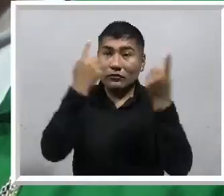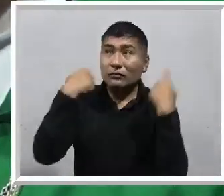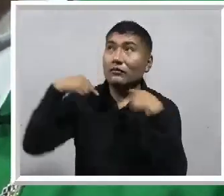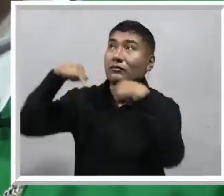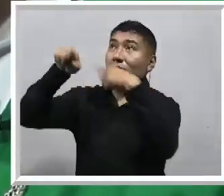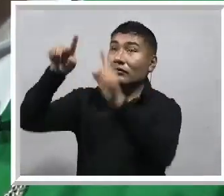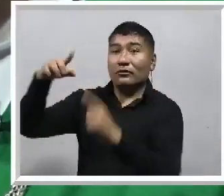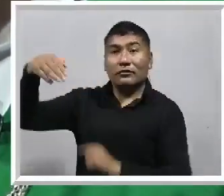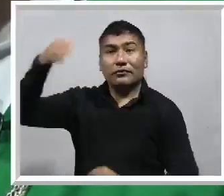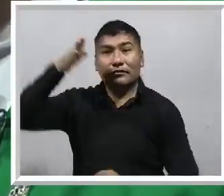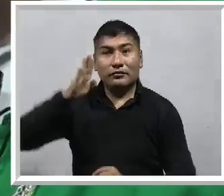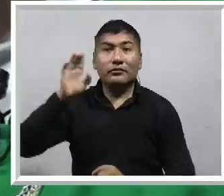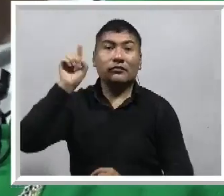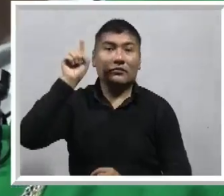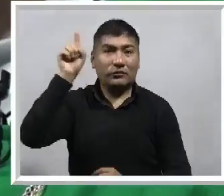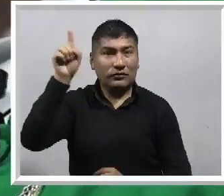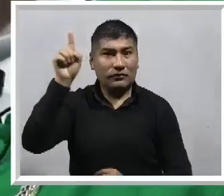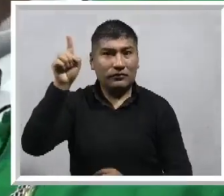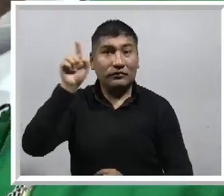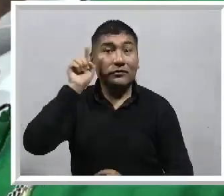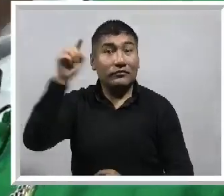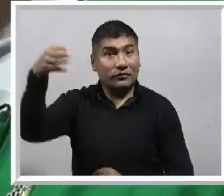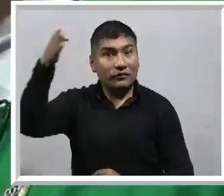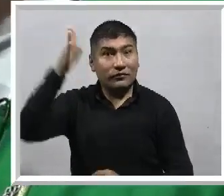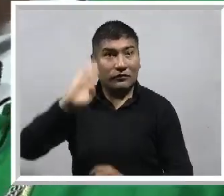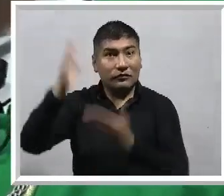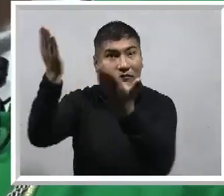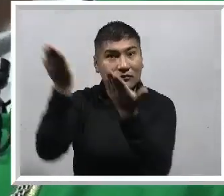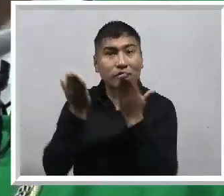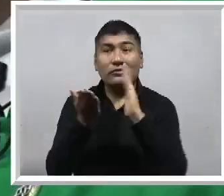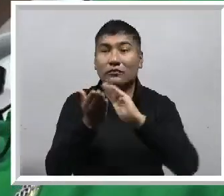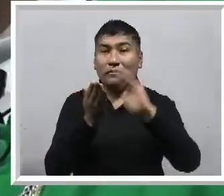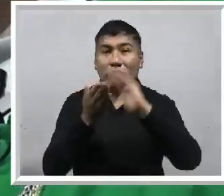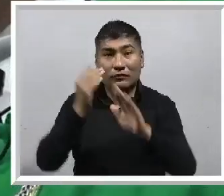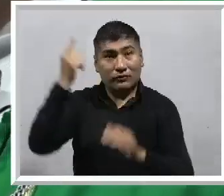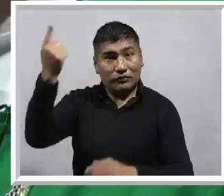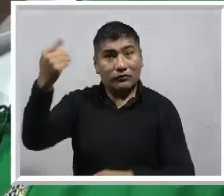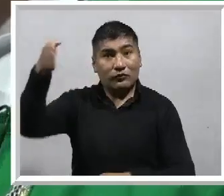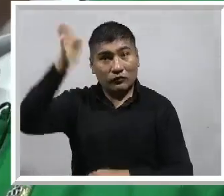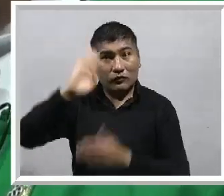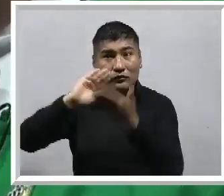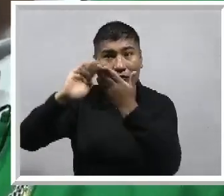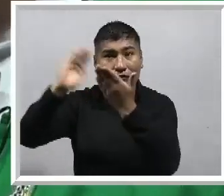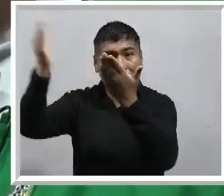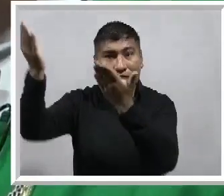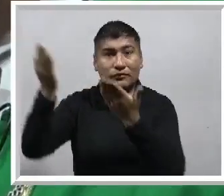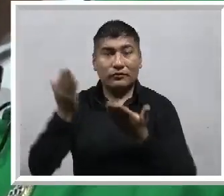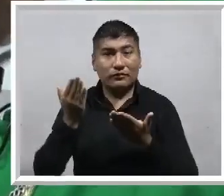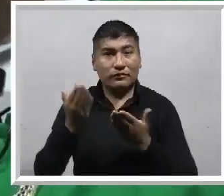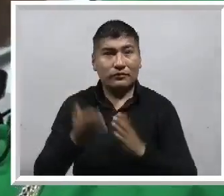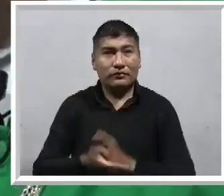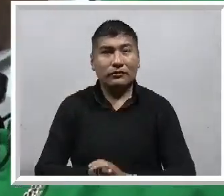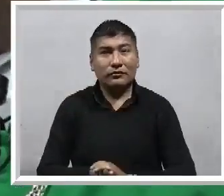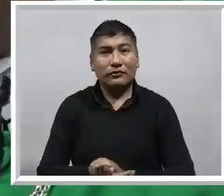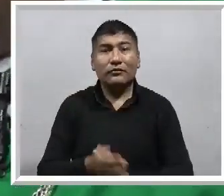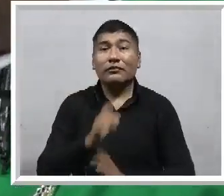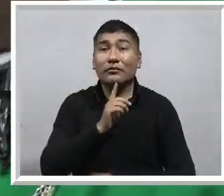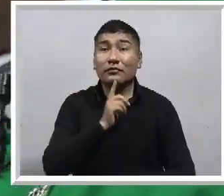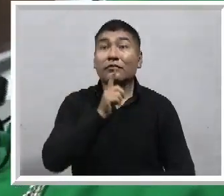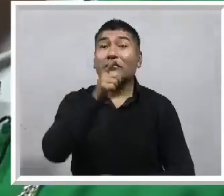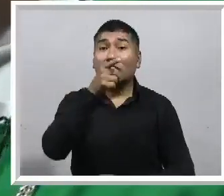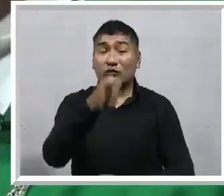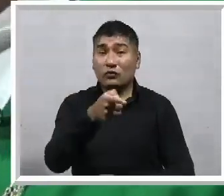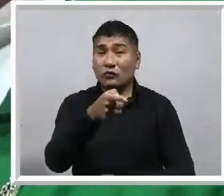Dios a este Dios compasivo al dios misericordioso que seguro